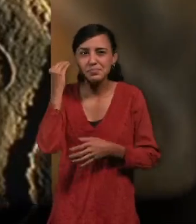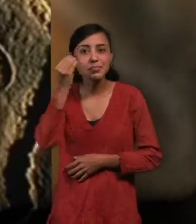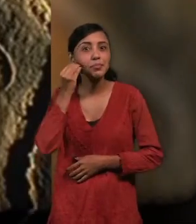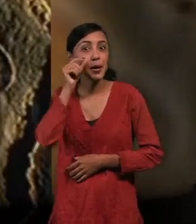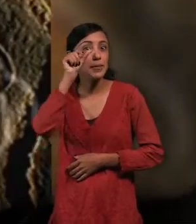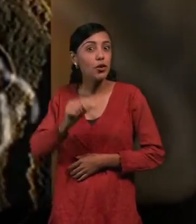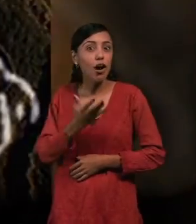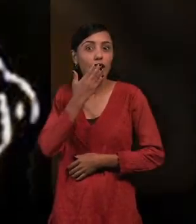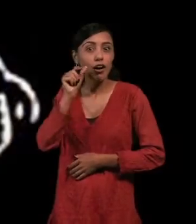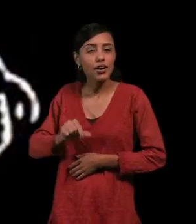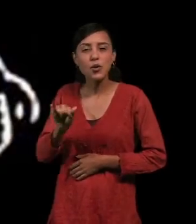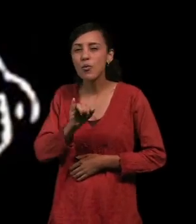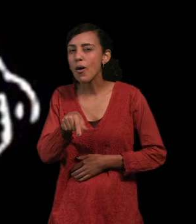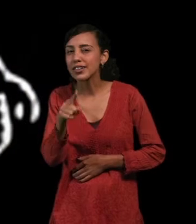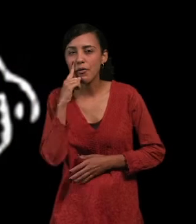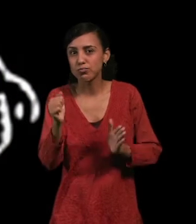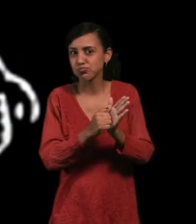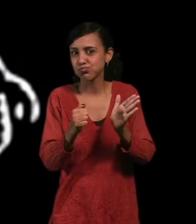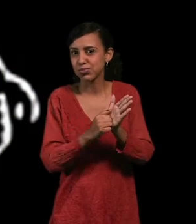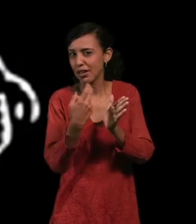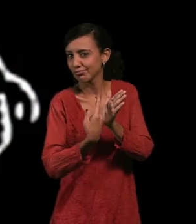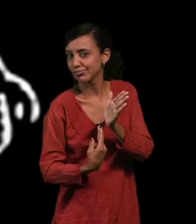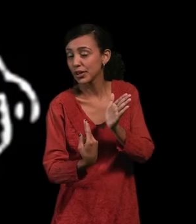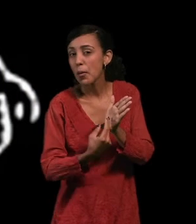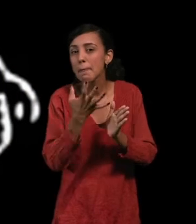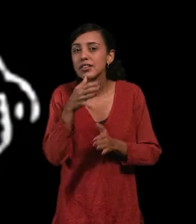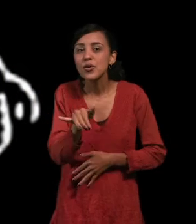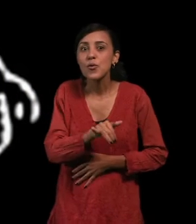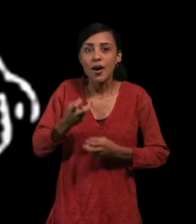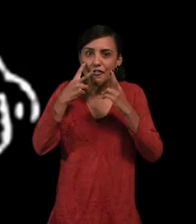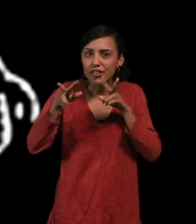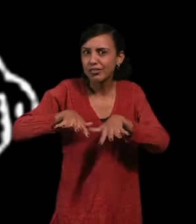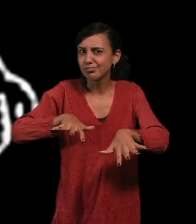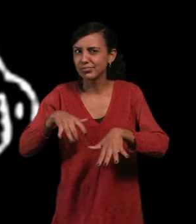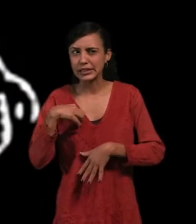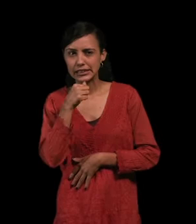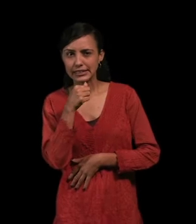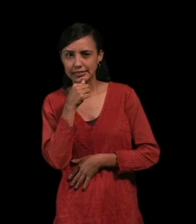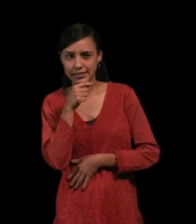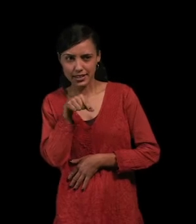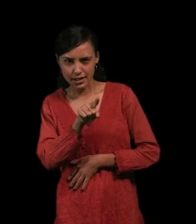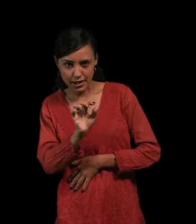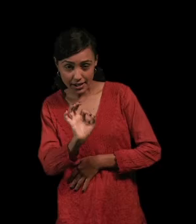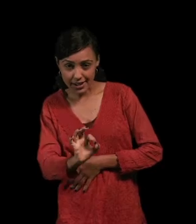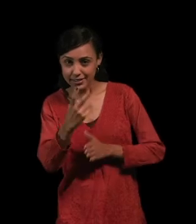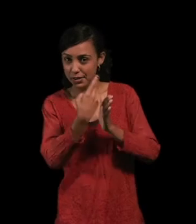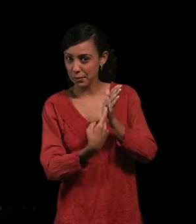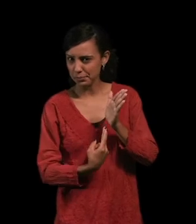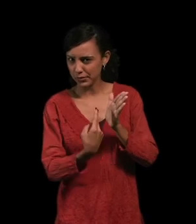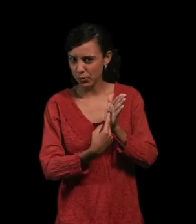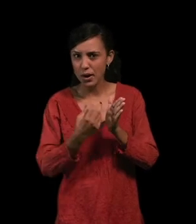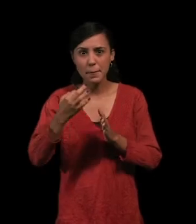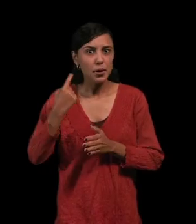primitivos dejaron huellas en la roca, tratando de representar la vida. Y preguntarse, ¿serán las pinturas rupestres